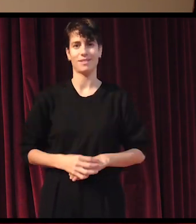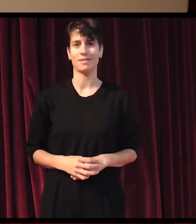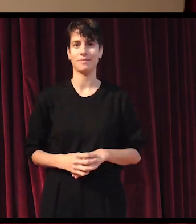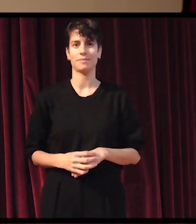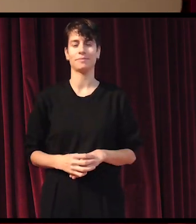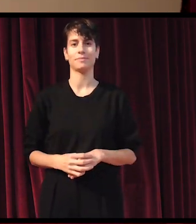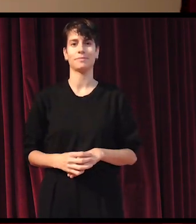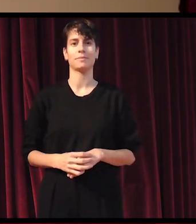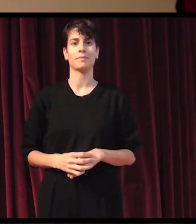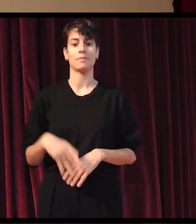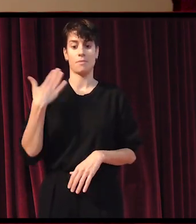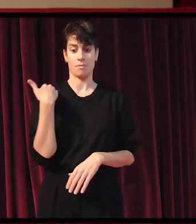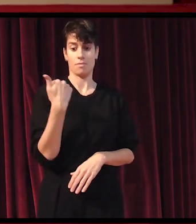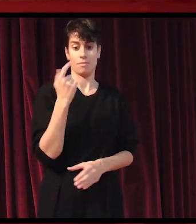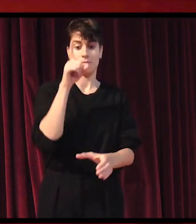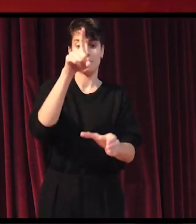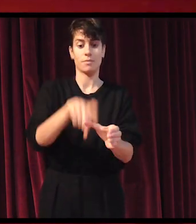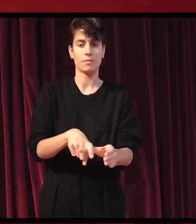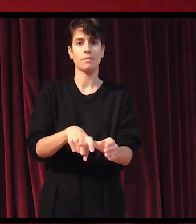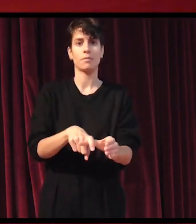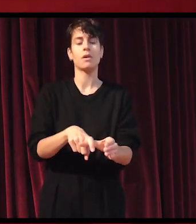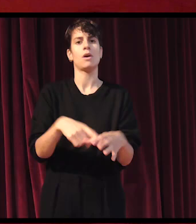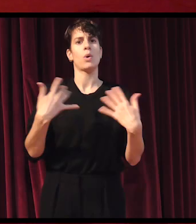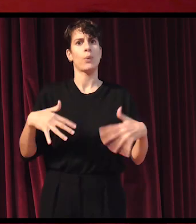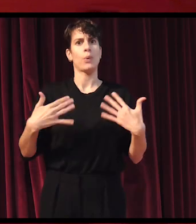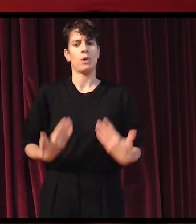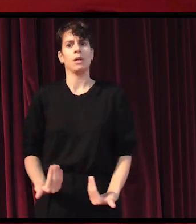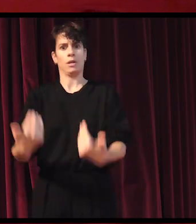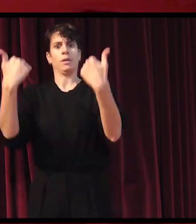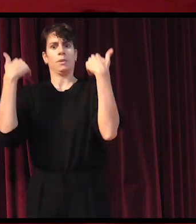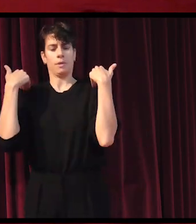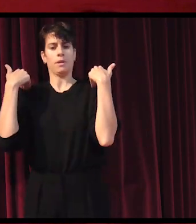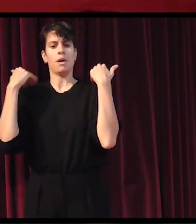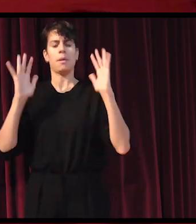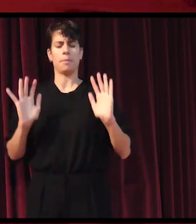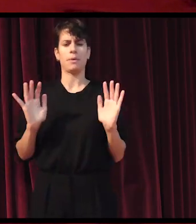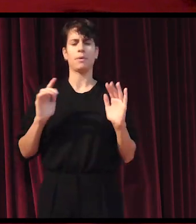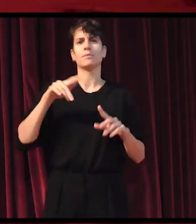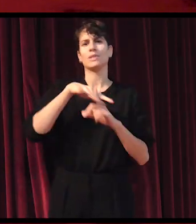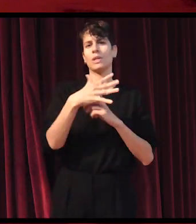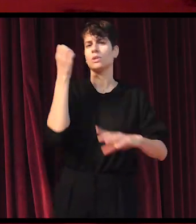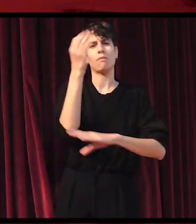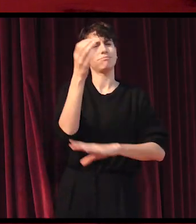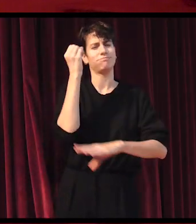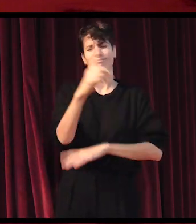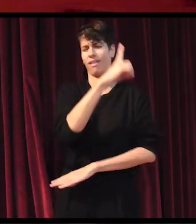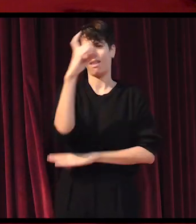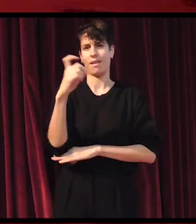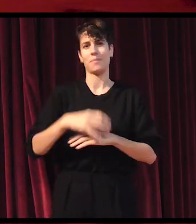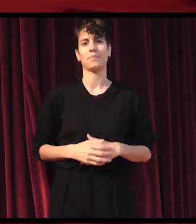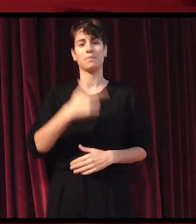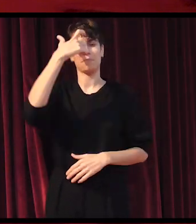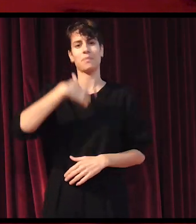la par que una obligación el estar hoy aquí contando esta situación. Como bien ha dicho Ana Lidia, mi nombre